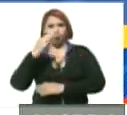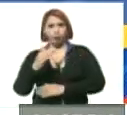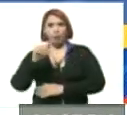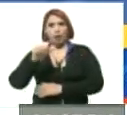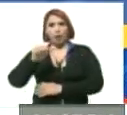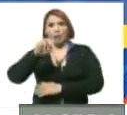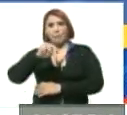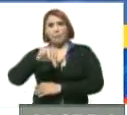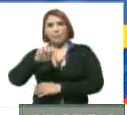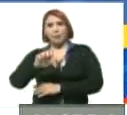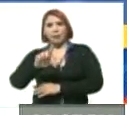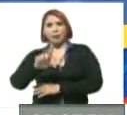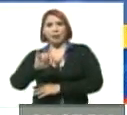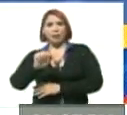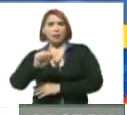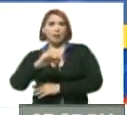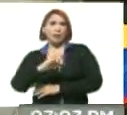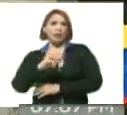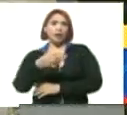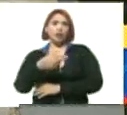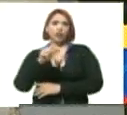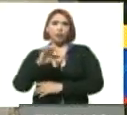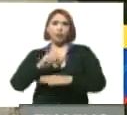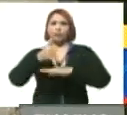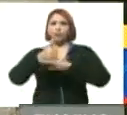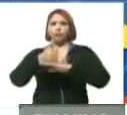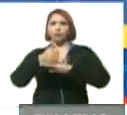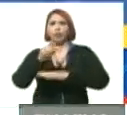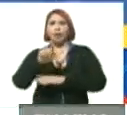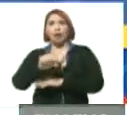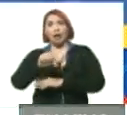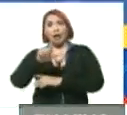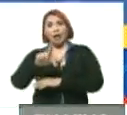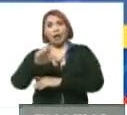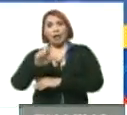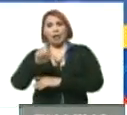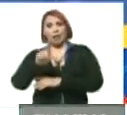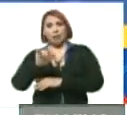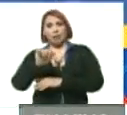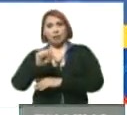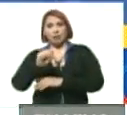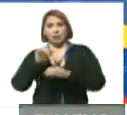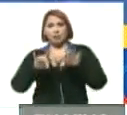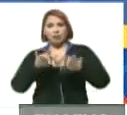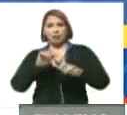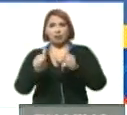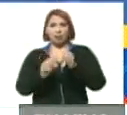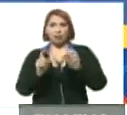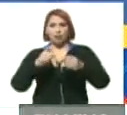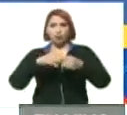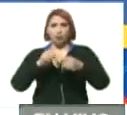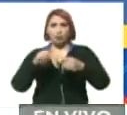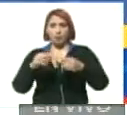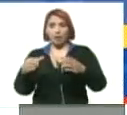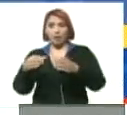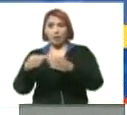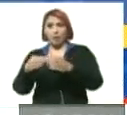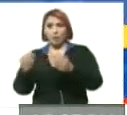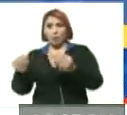Ameliach, y su secretario, el mayor general Alexis Rodríguez Cabello. En el equipo de alianzas, la